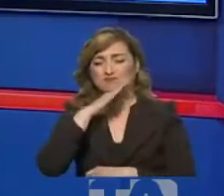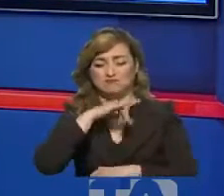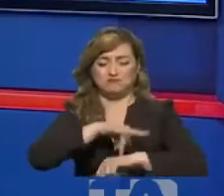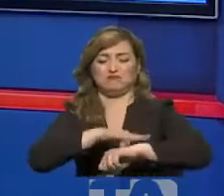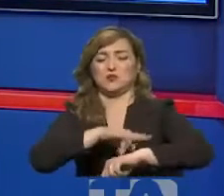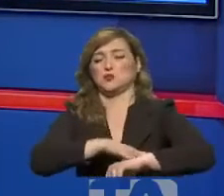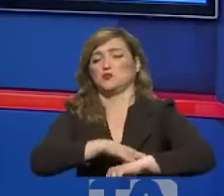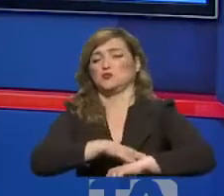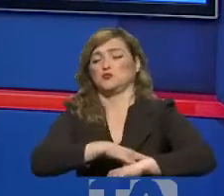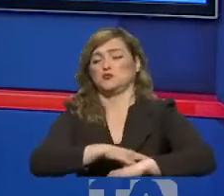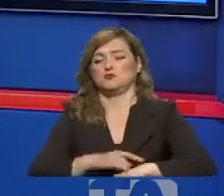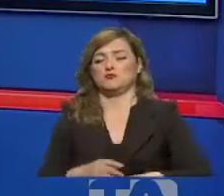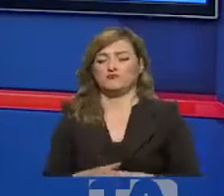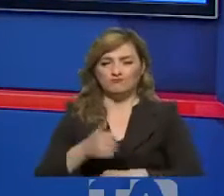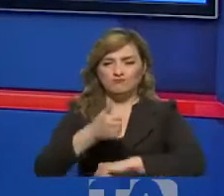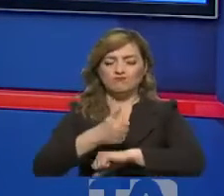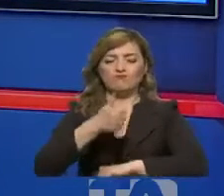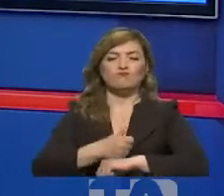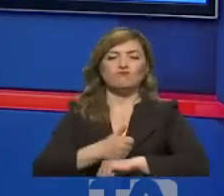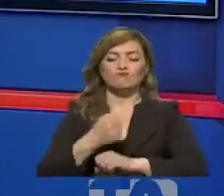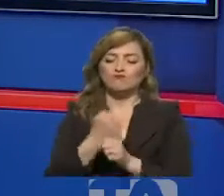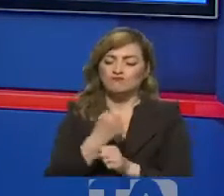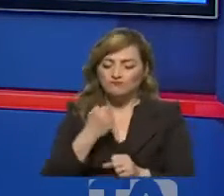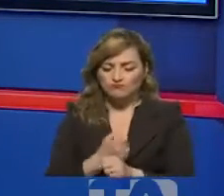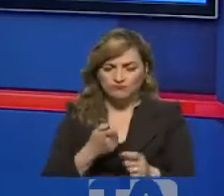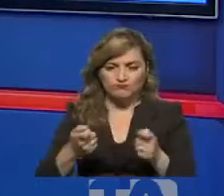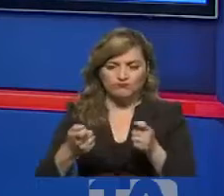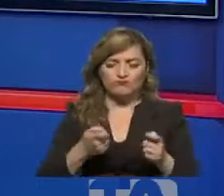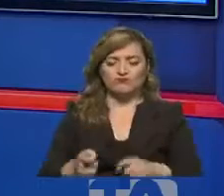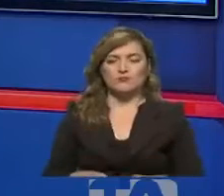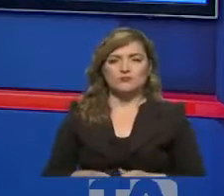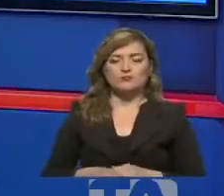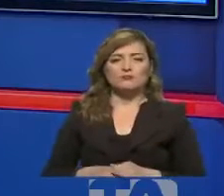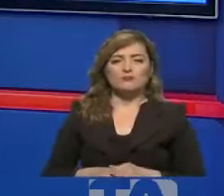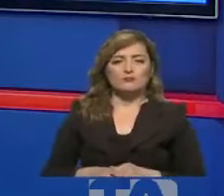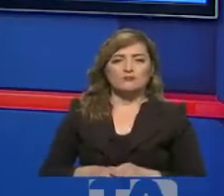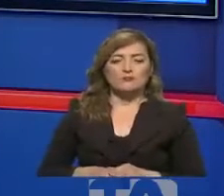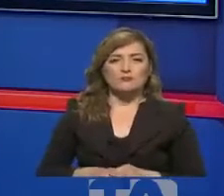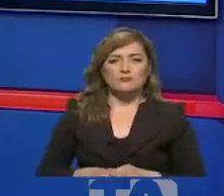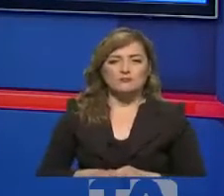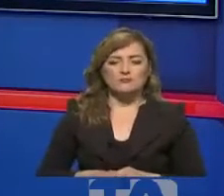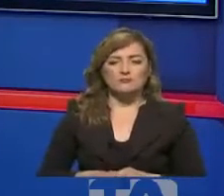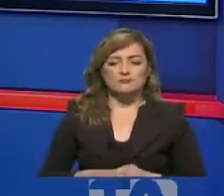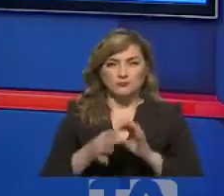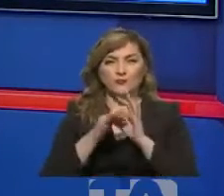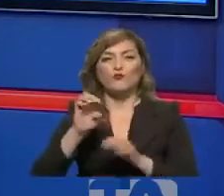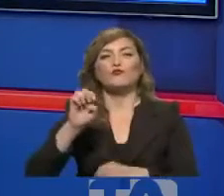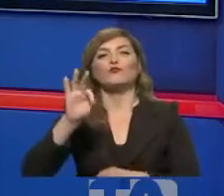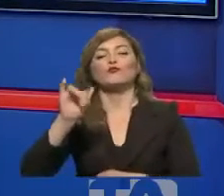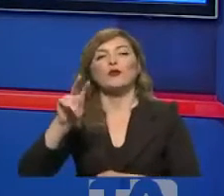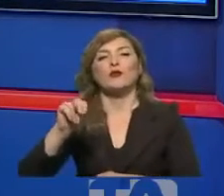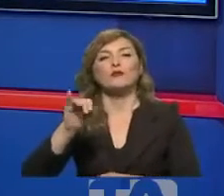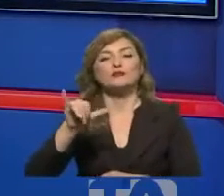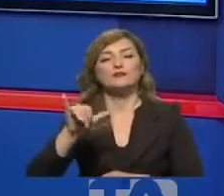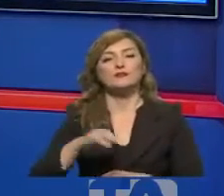orinan. Las autoridades trabajan en estas zonas para evitar que se conviertan en focos de infección. Nuestra compañera Stephanie Paz se encuentra en el